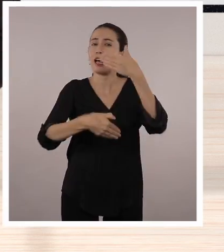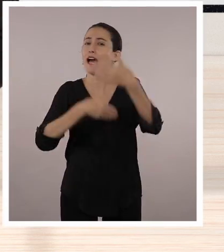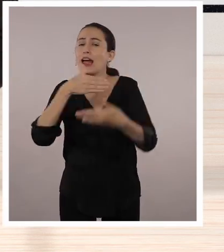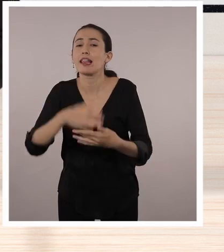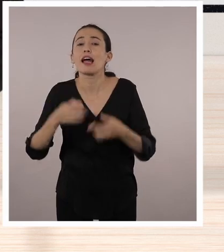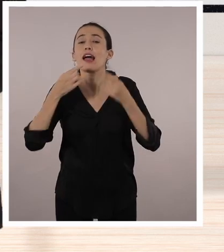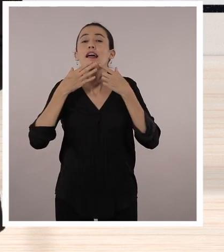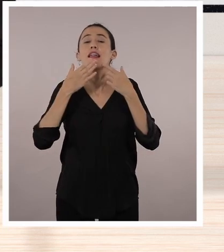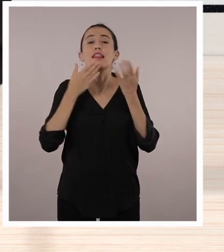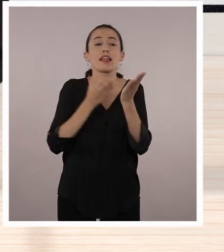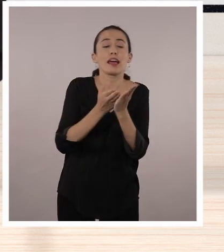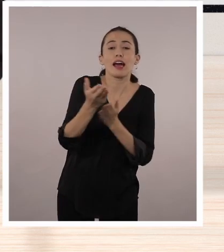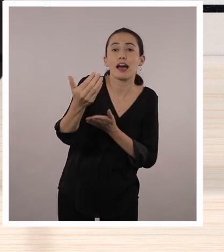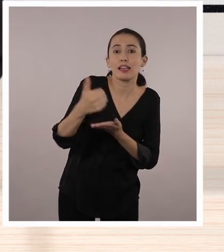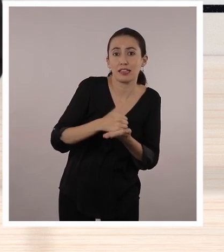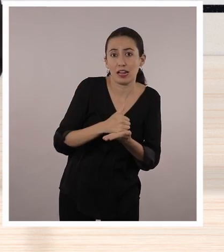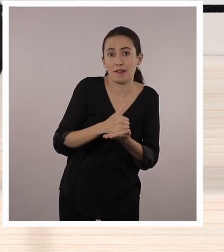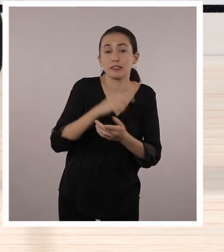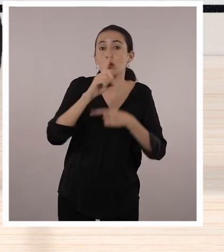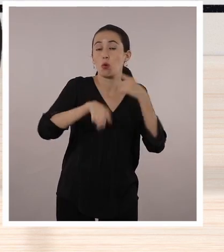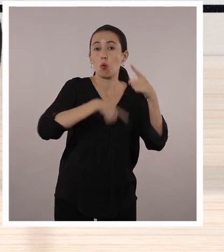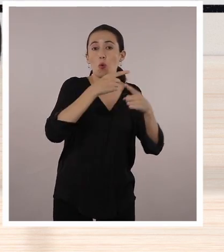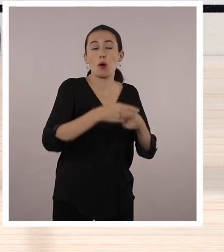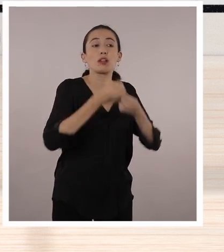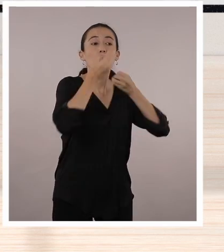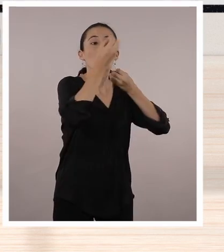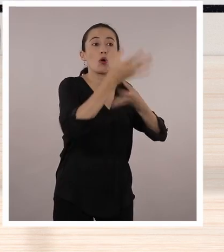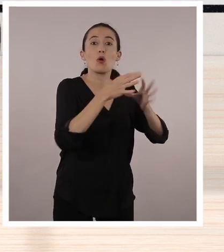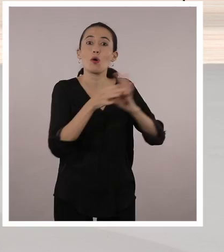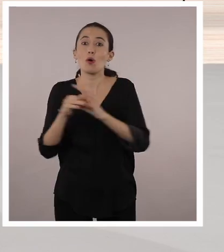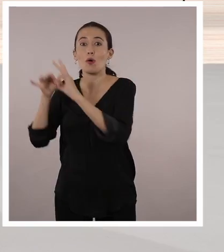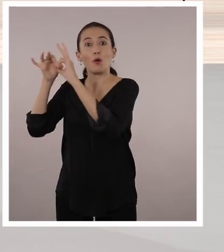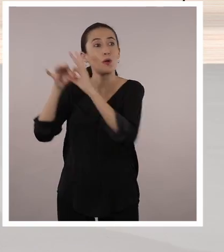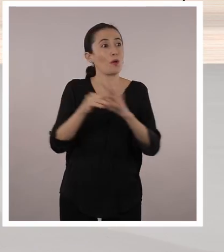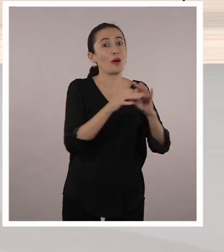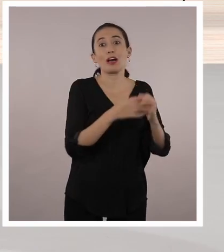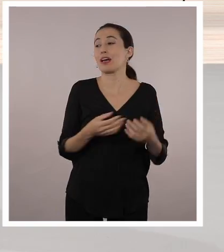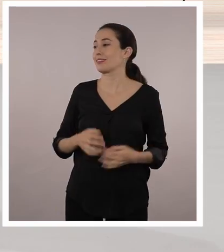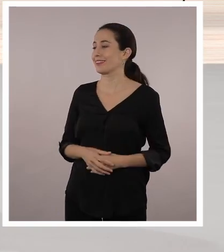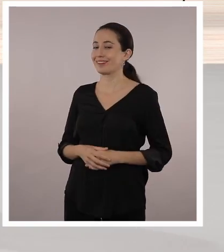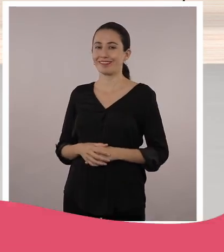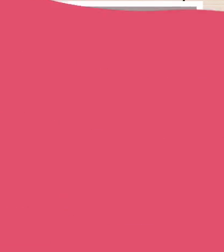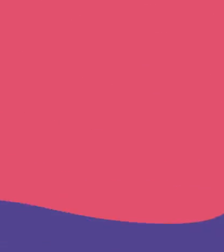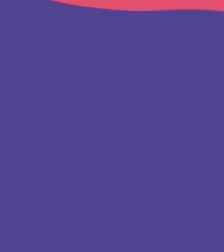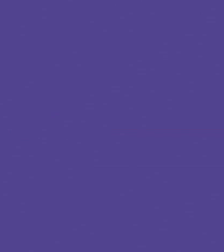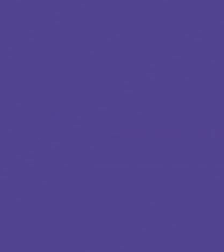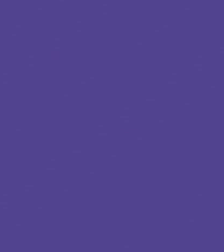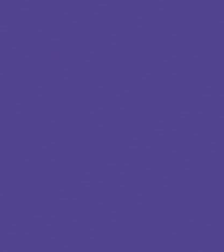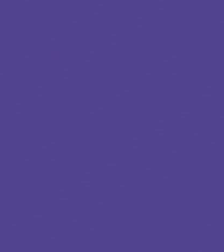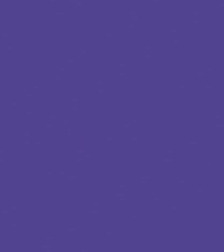que tenemos todos a través de esta oralidad, al contar leyendas y mitos. Y también de miedo.